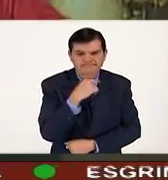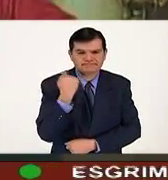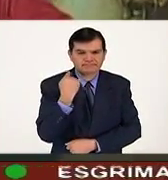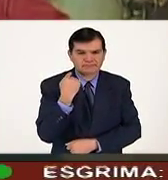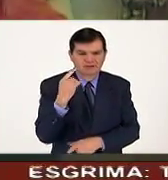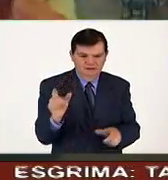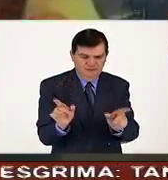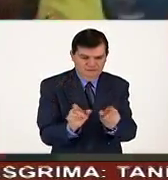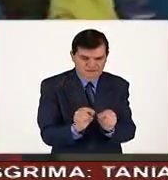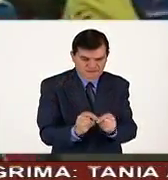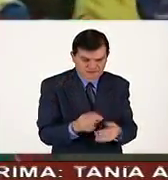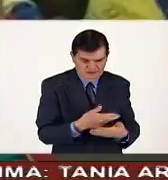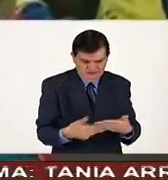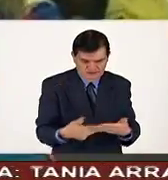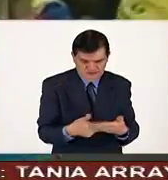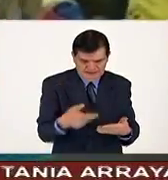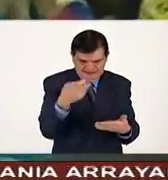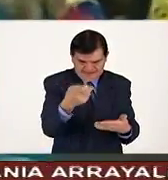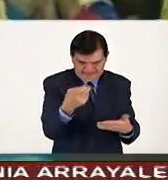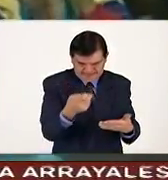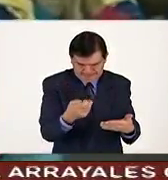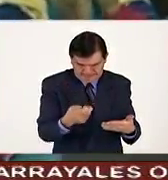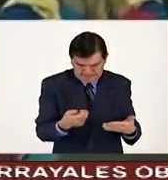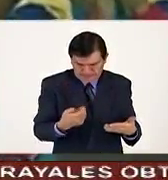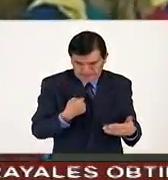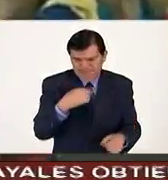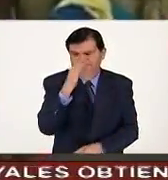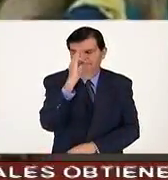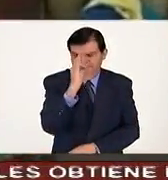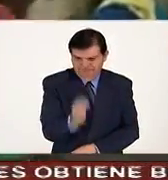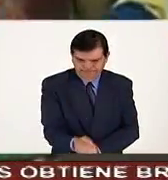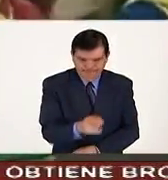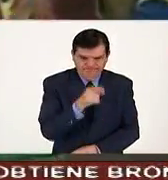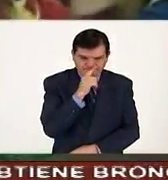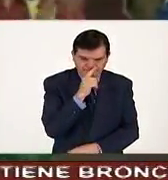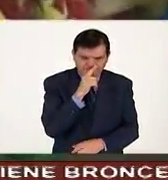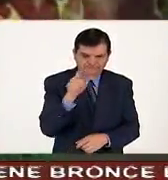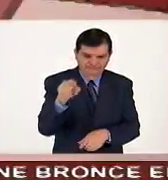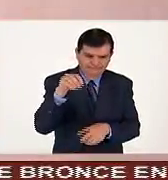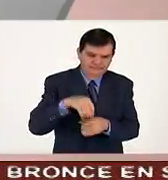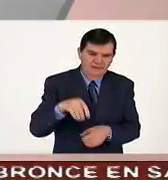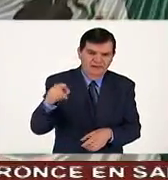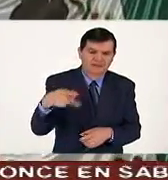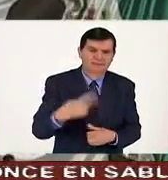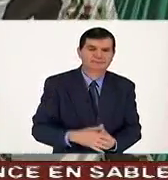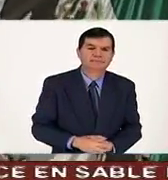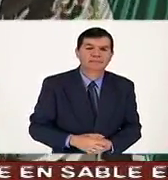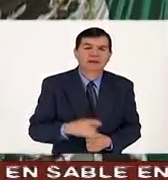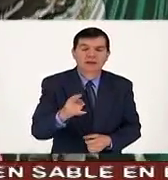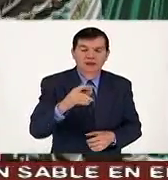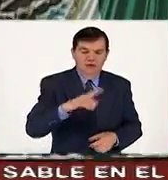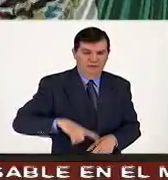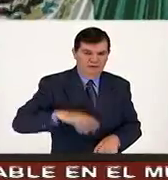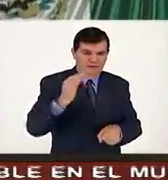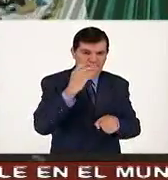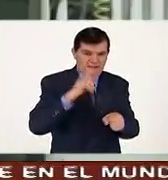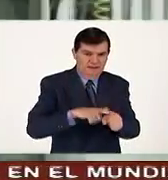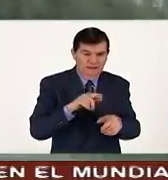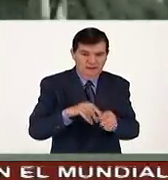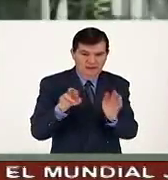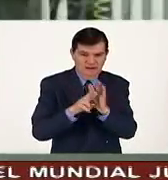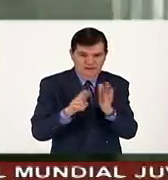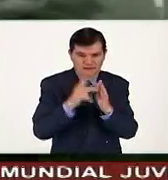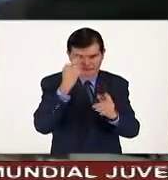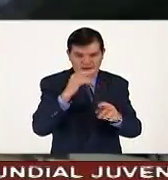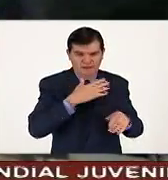Los resultados exactamente como han sido emanados por el Poder Electoral. El gobierno federal anuncia reformas